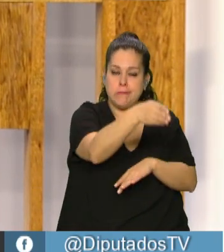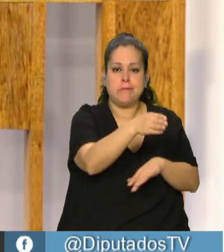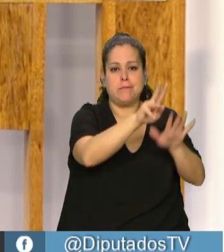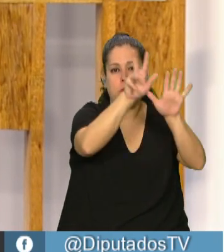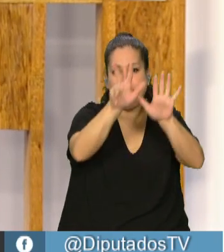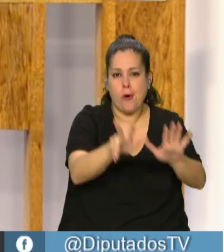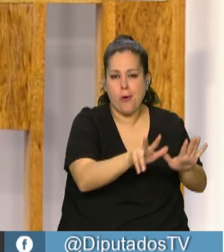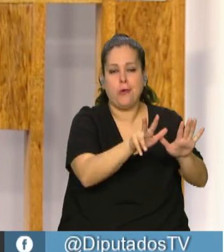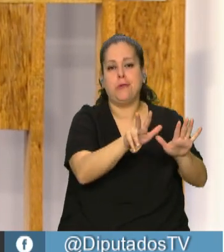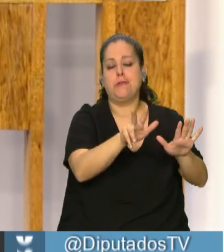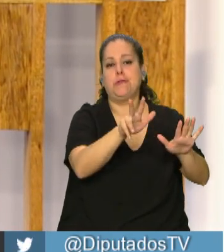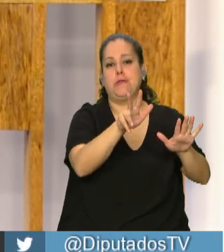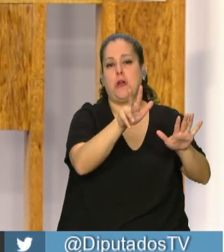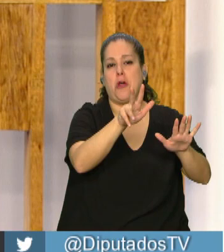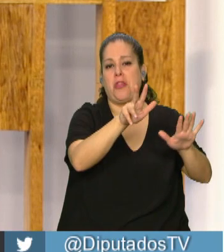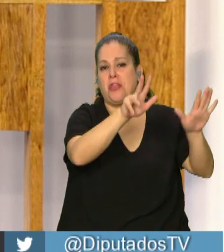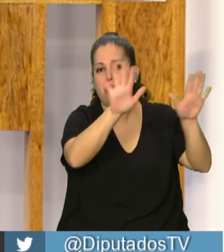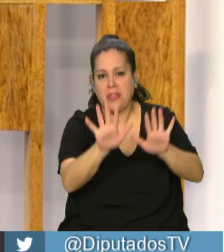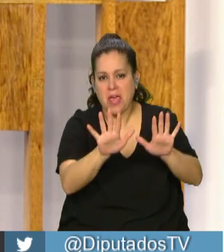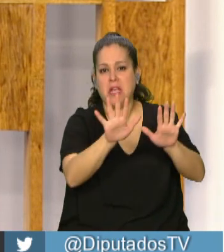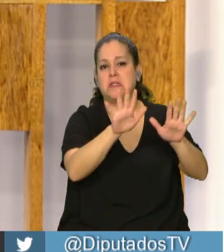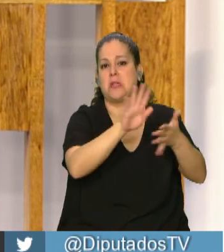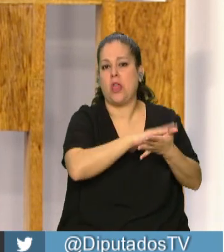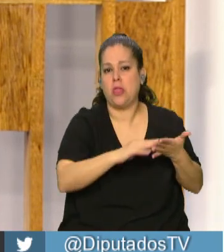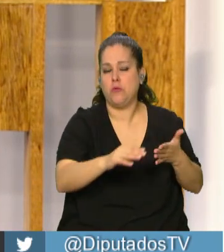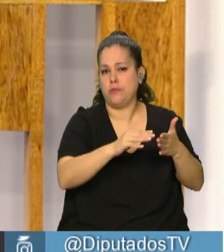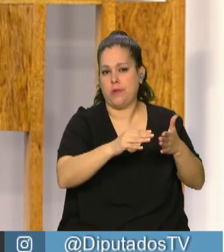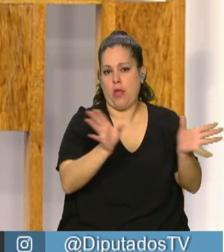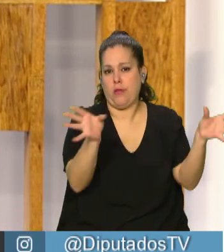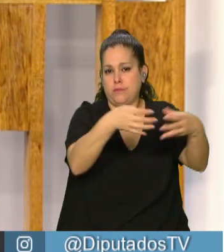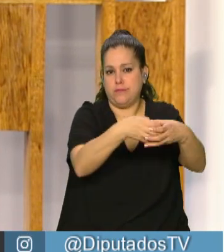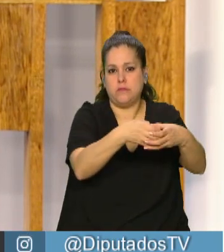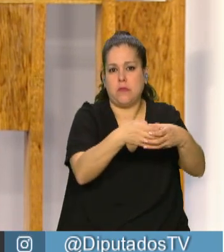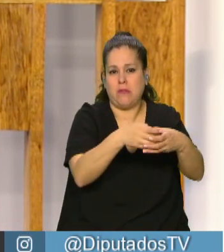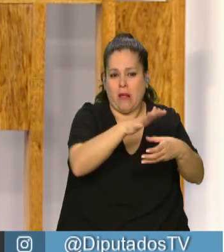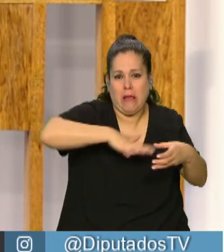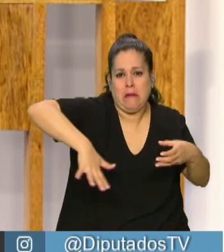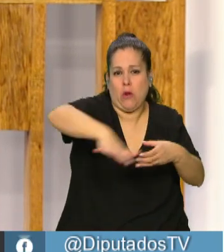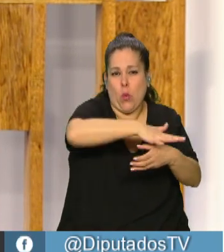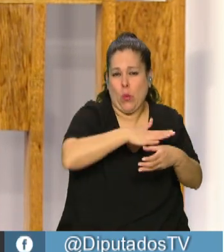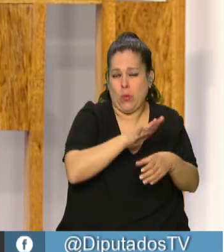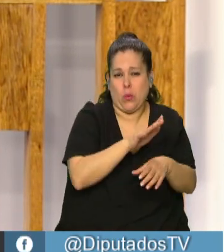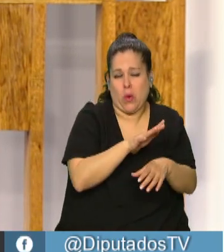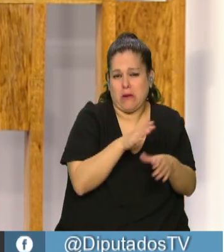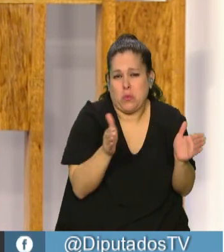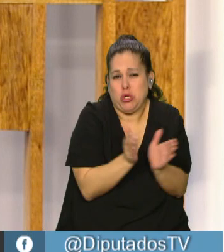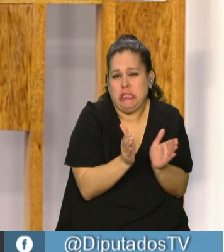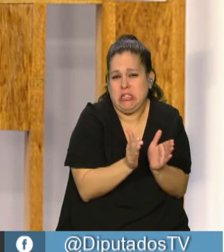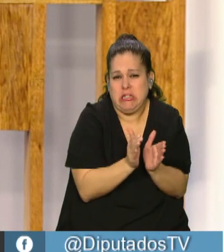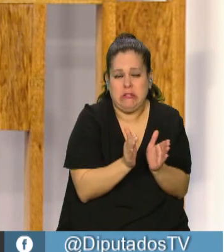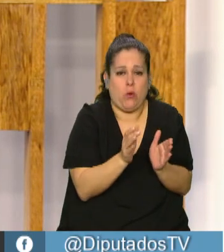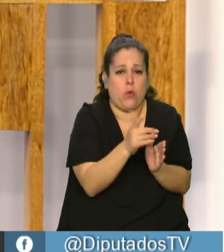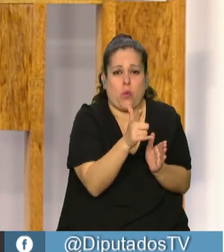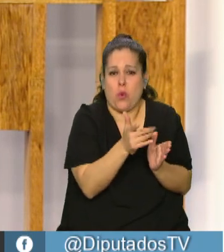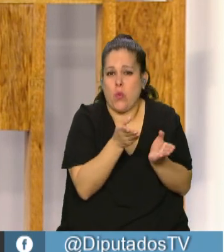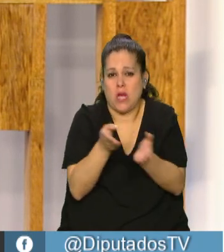8, 10 diputados no más, y además era un espacio muy chico. No había asesores,